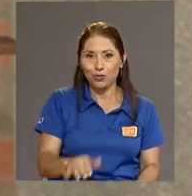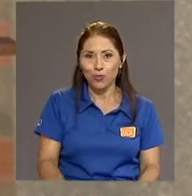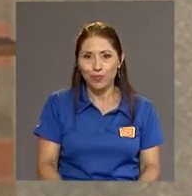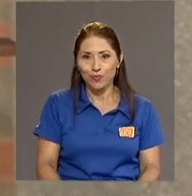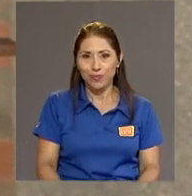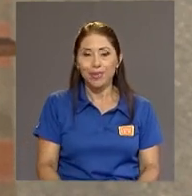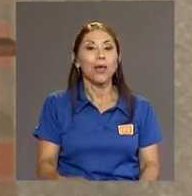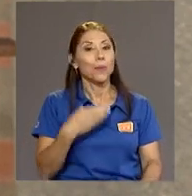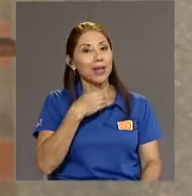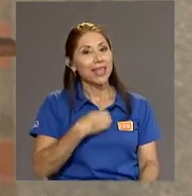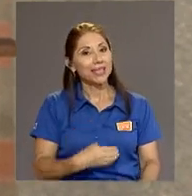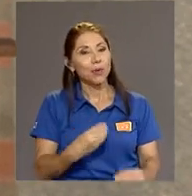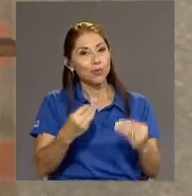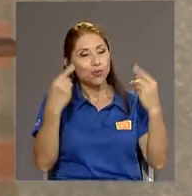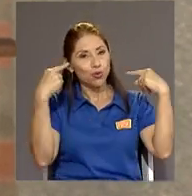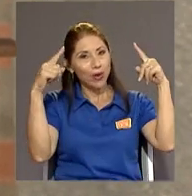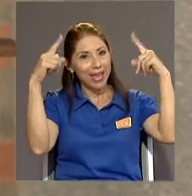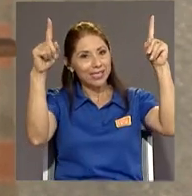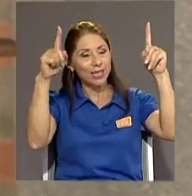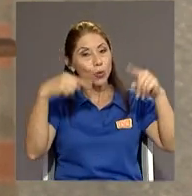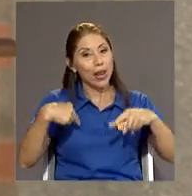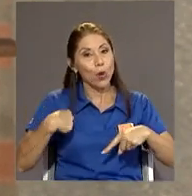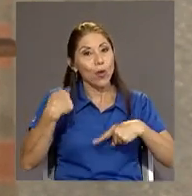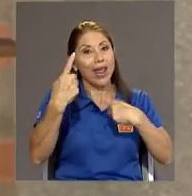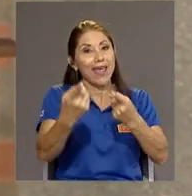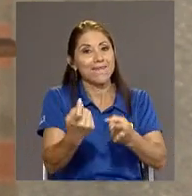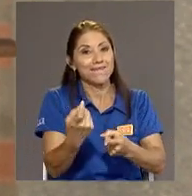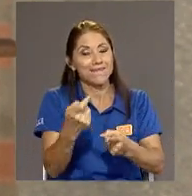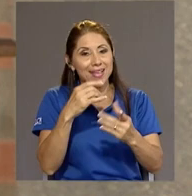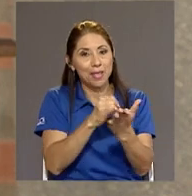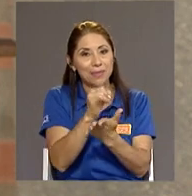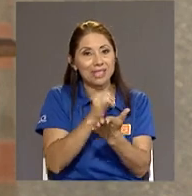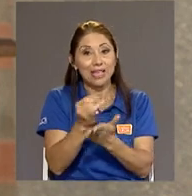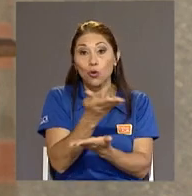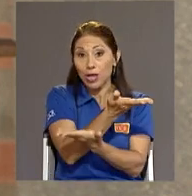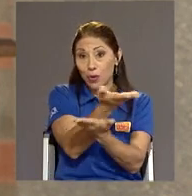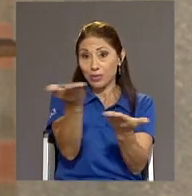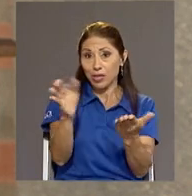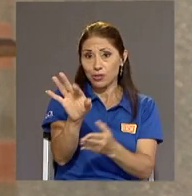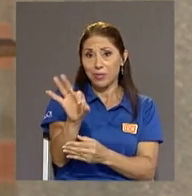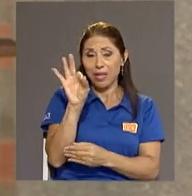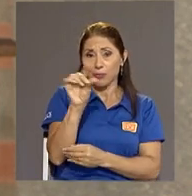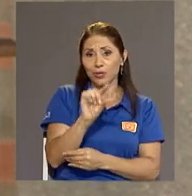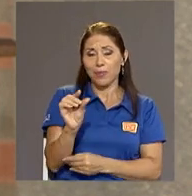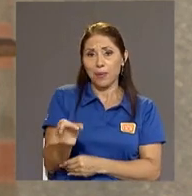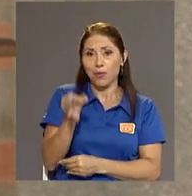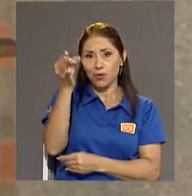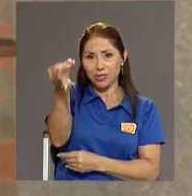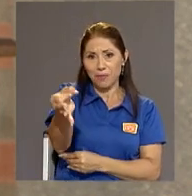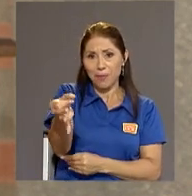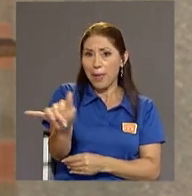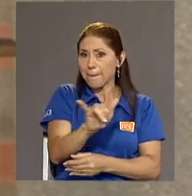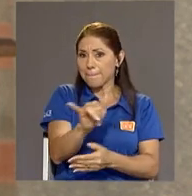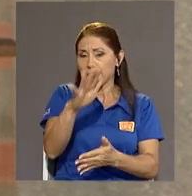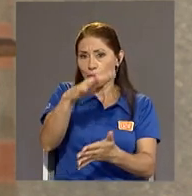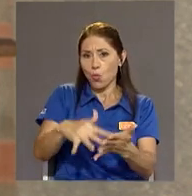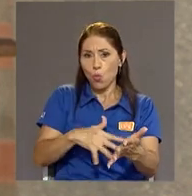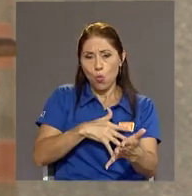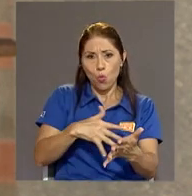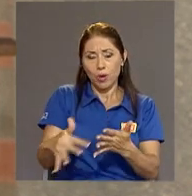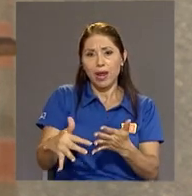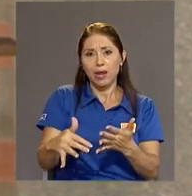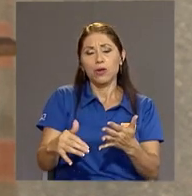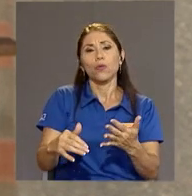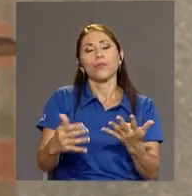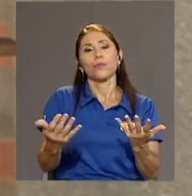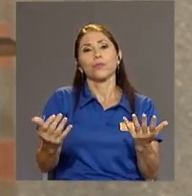Le deseamos mucho éxito en el resto de la investigación. Gracias. Y a las amigas y amigos los invitamos a que la próxima semana, en los mismos tiempos y